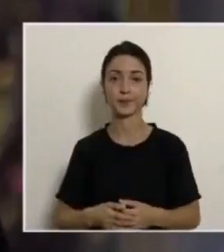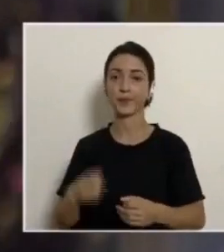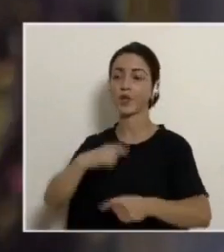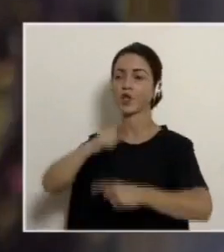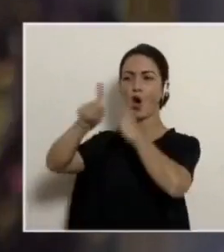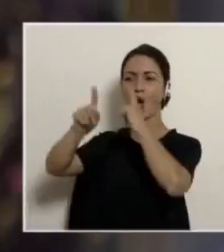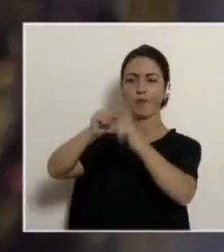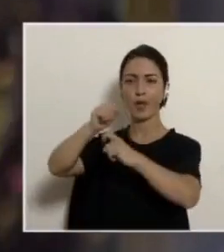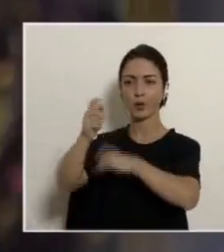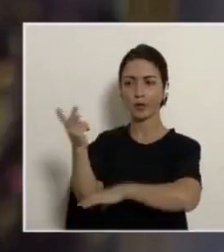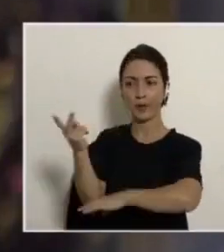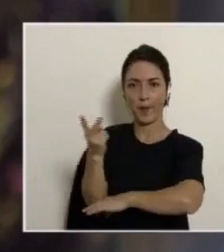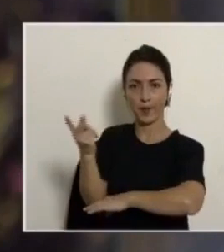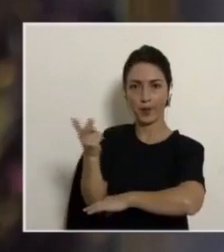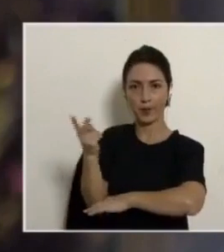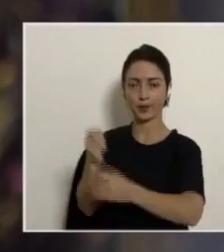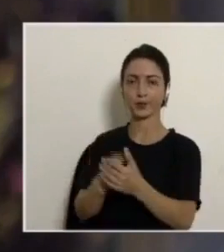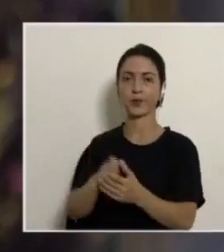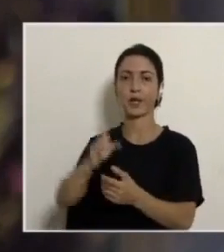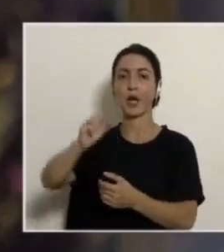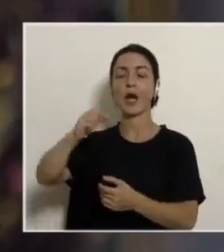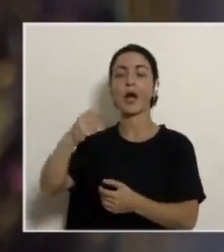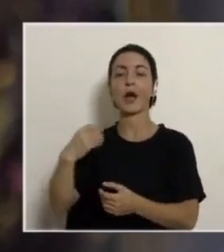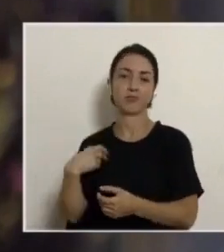Consultas tanto para don Agustín como para don Sigifredo.